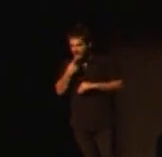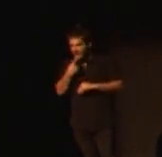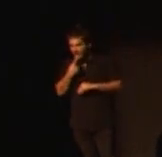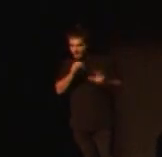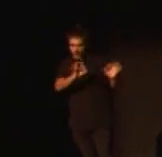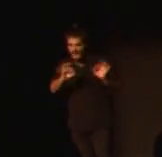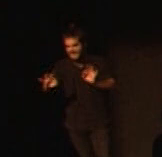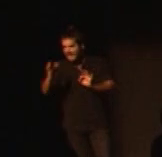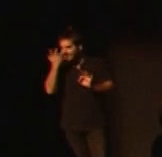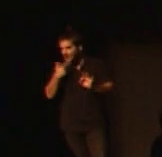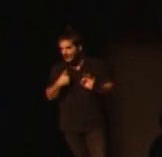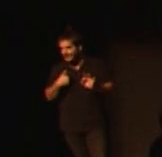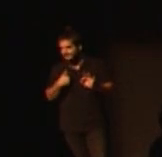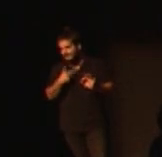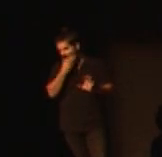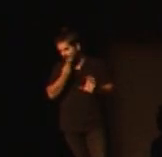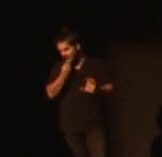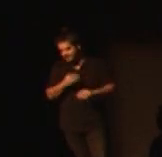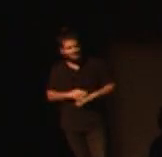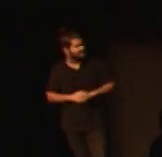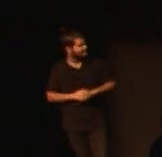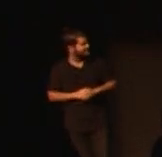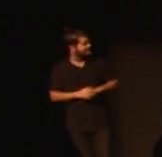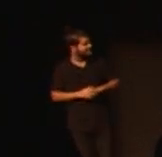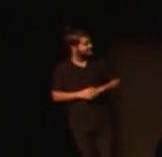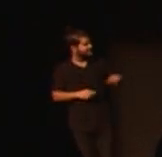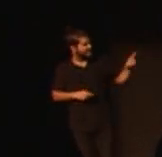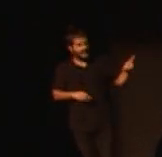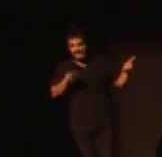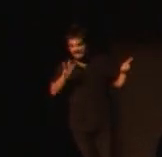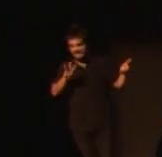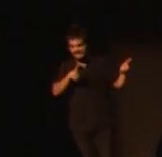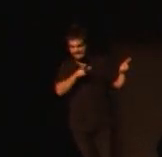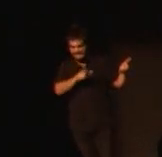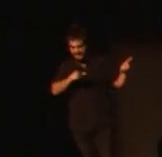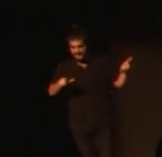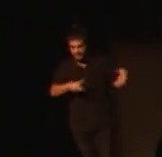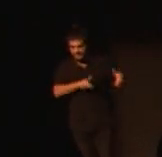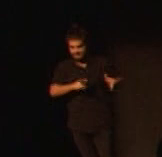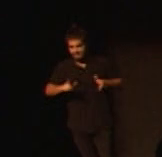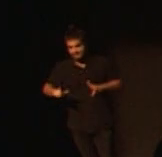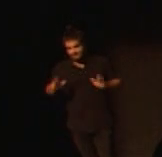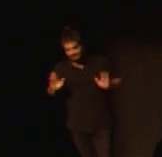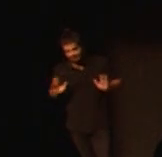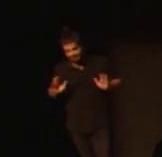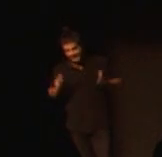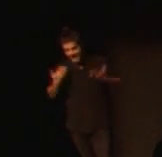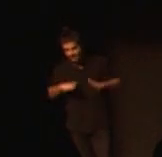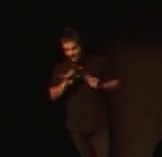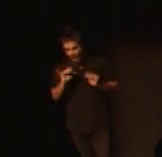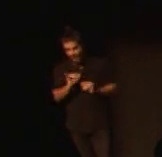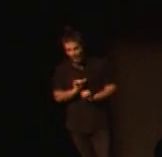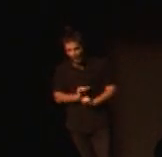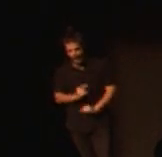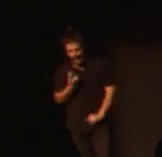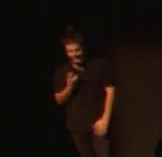Vale. A ver, aquí tienen que caber 3 culitos, ¿vale? Ya te puedes sentar. Así veréis, a lo mejor hay que ponerse un poquito a dieta.